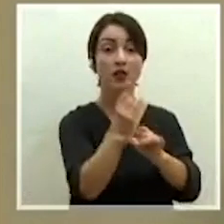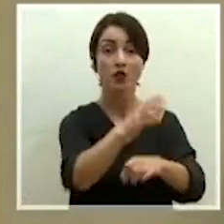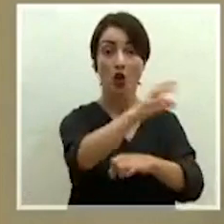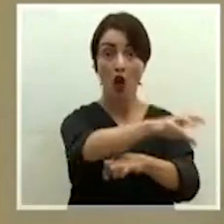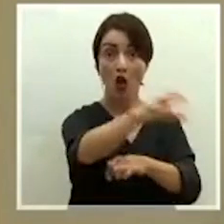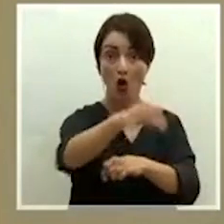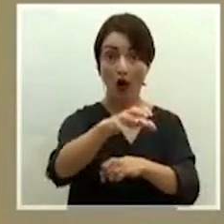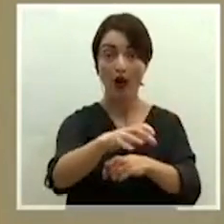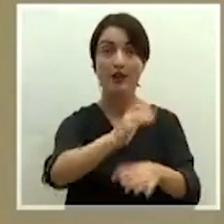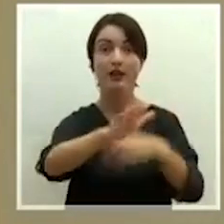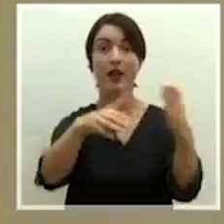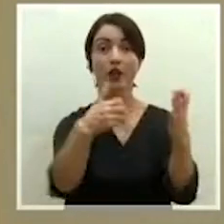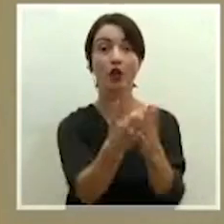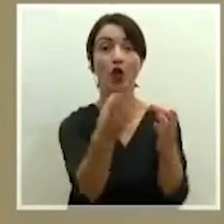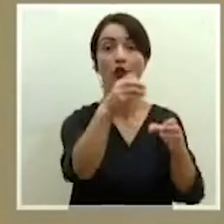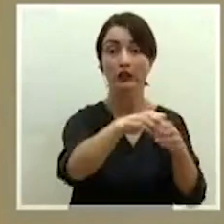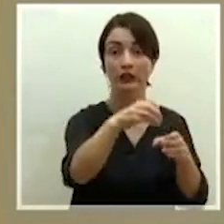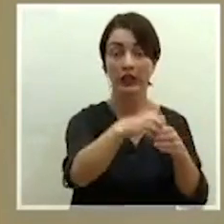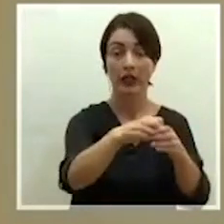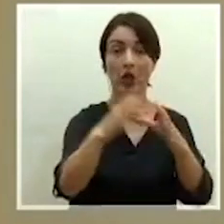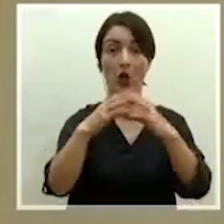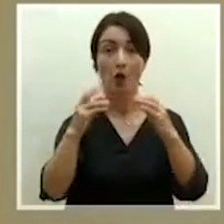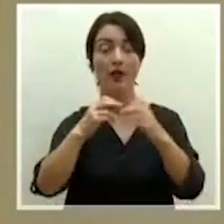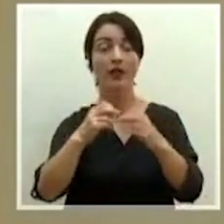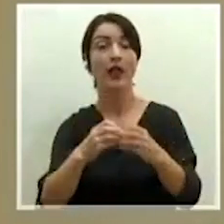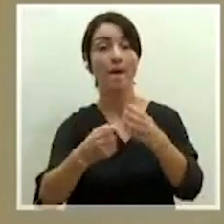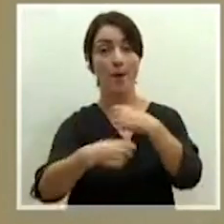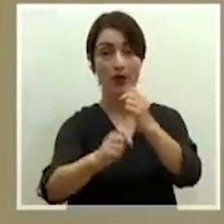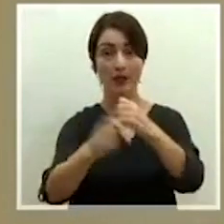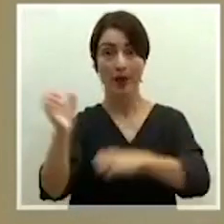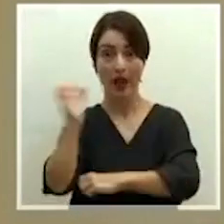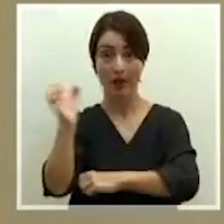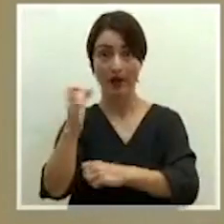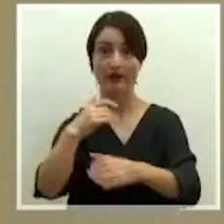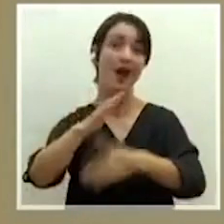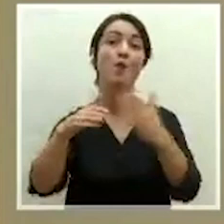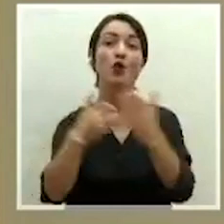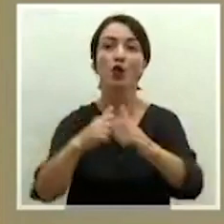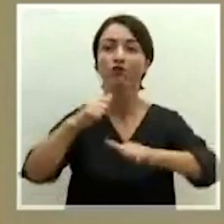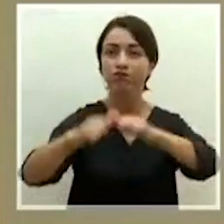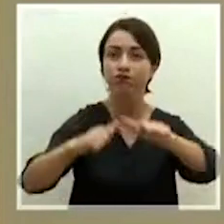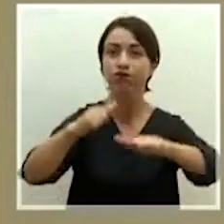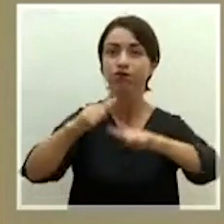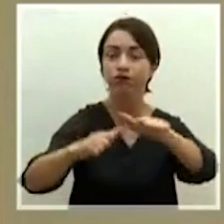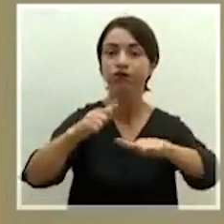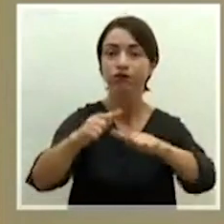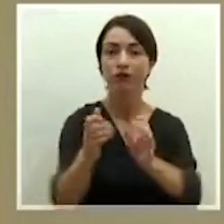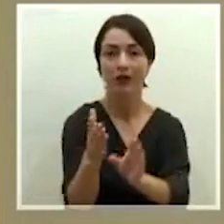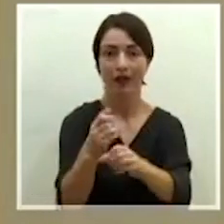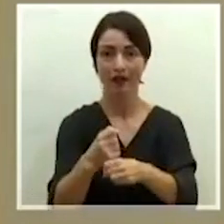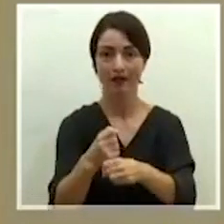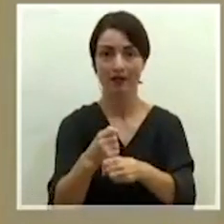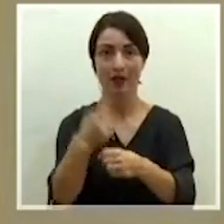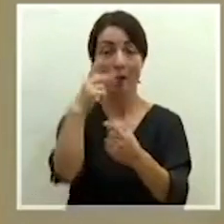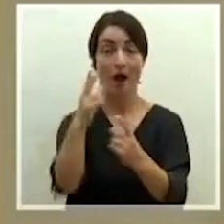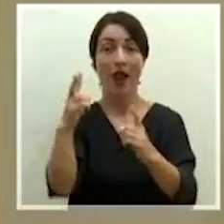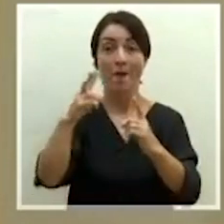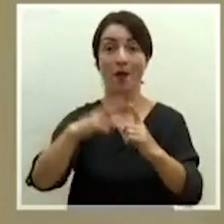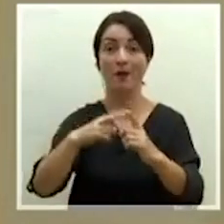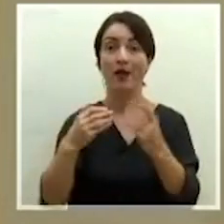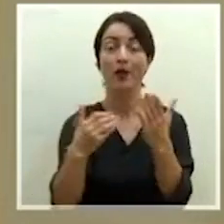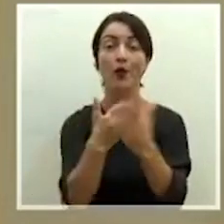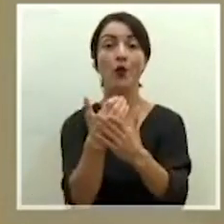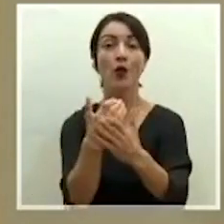locales, todos integrados en el Comité Municipal de Emergencia, por los grandes esfuerzos que realizan para implementar todas las